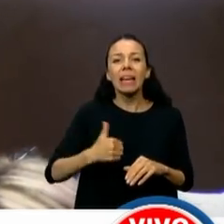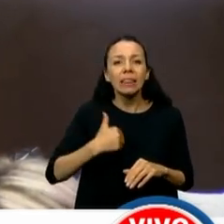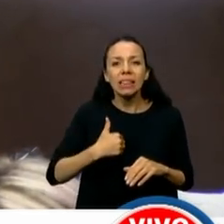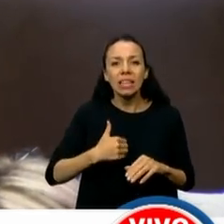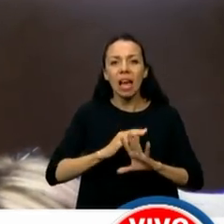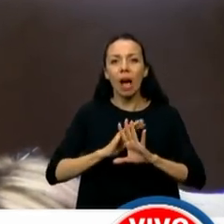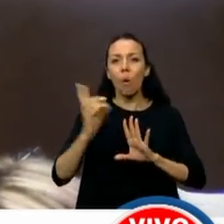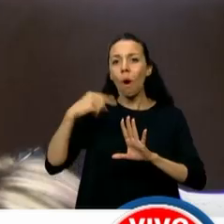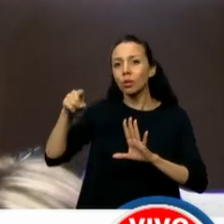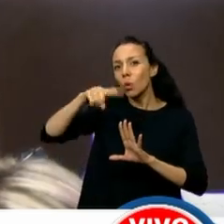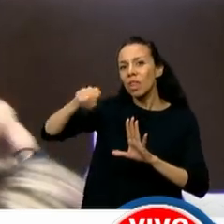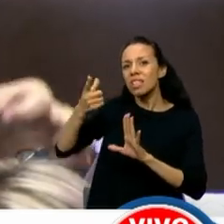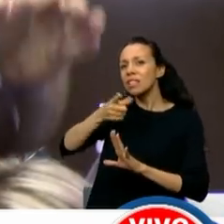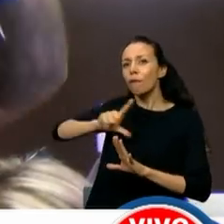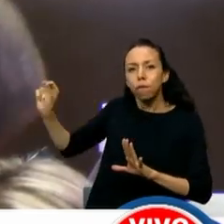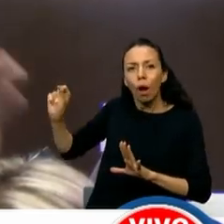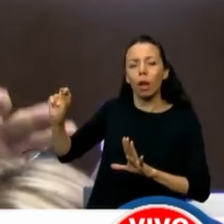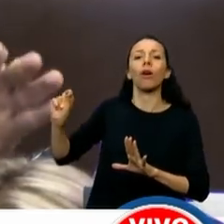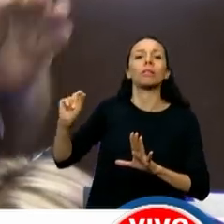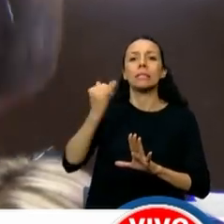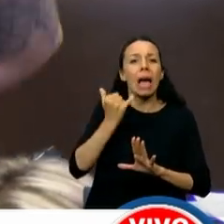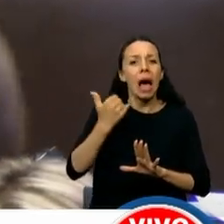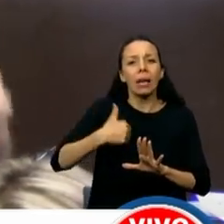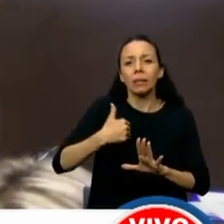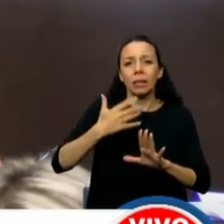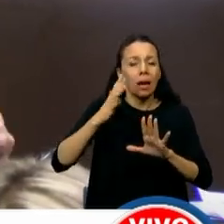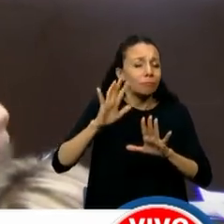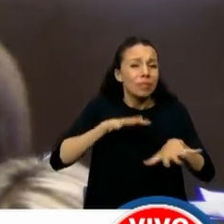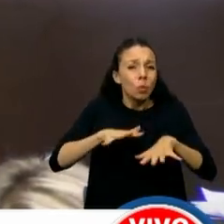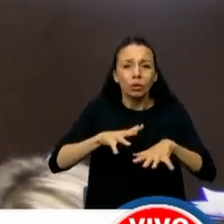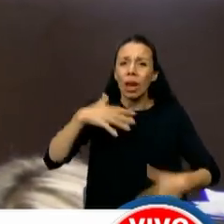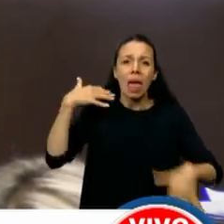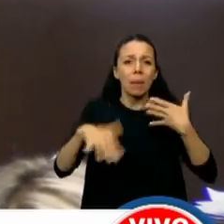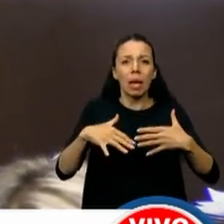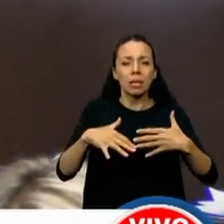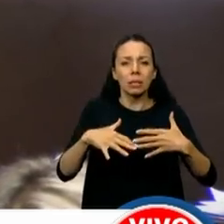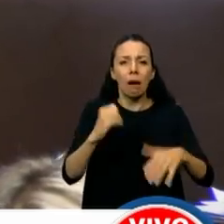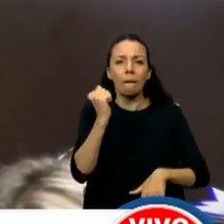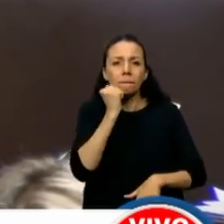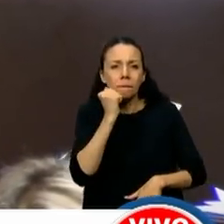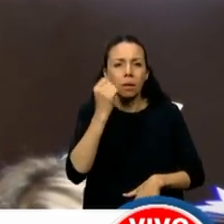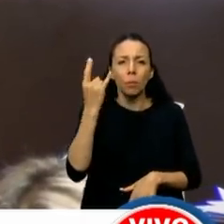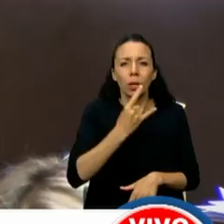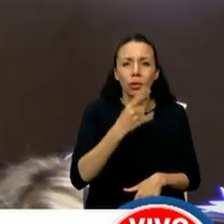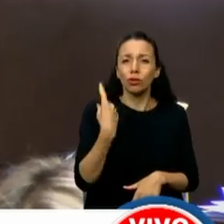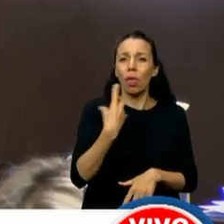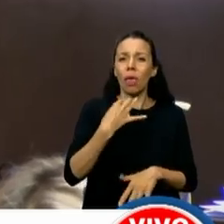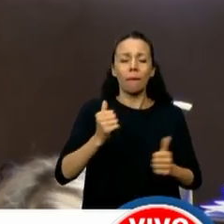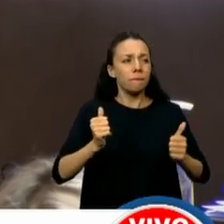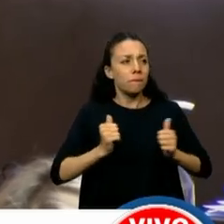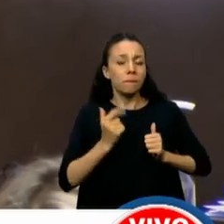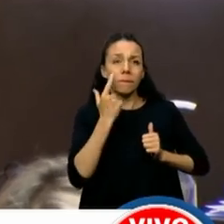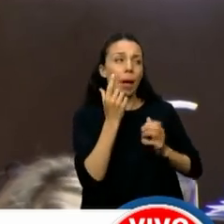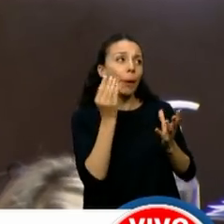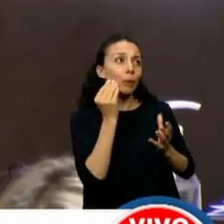emergencia caradurez hipocresía y tener una venia acá a escuchar las barbaridades que dicen no quieren